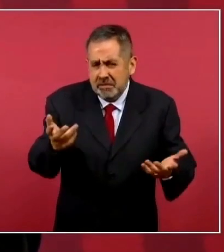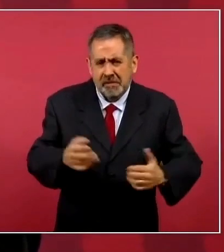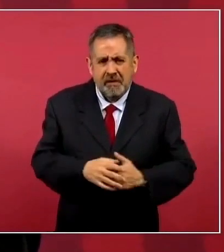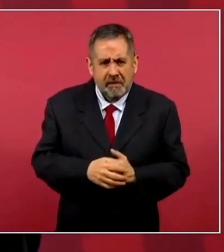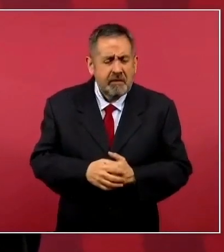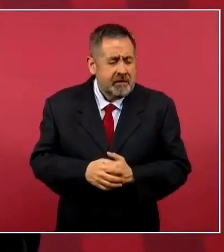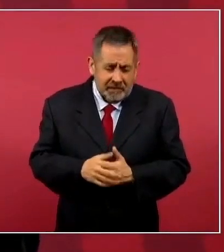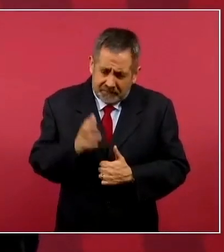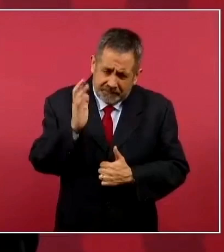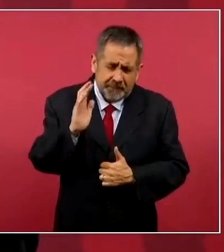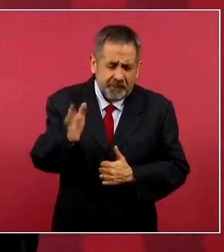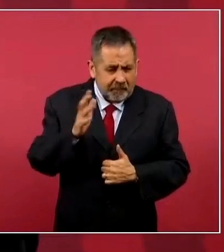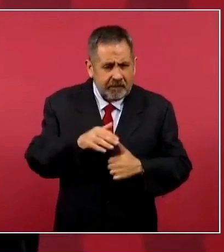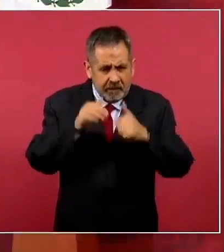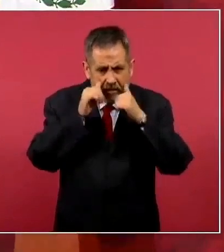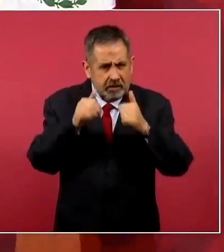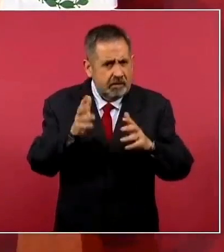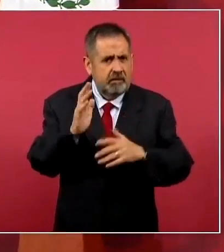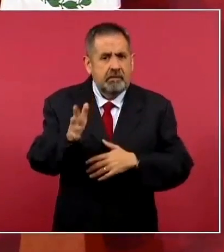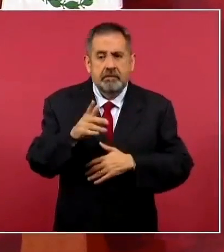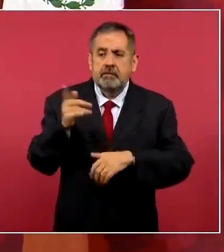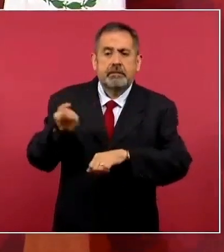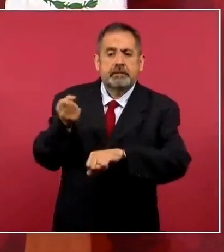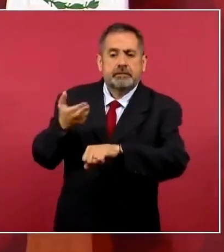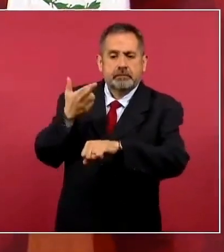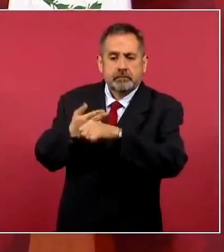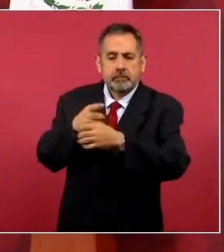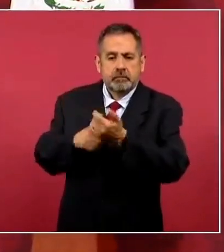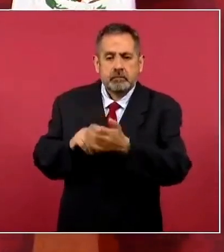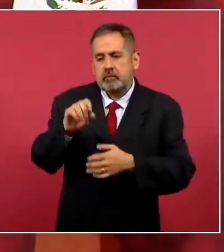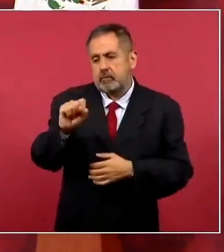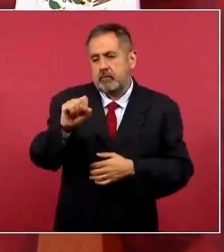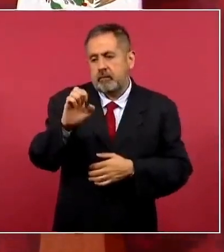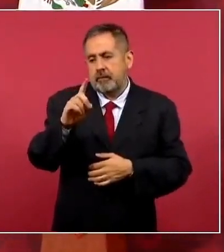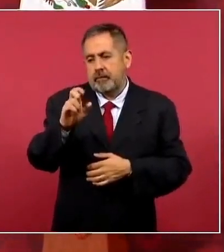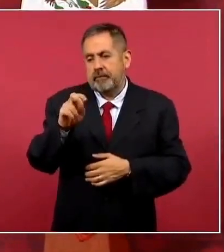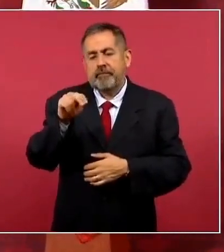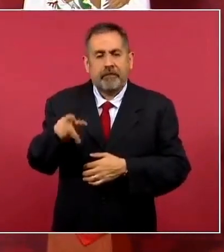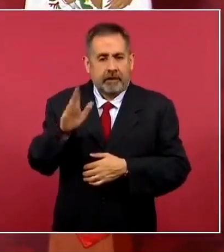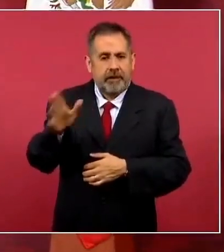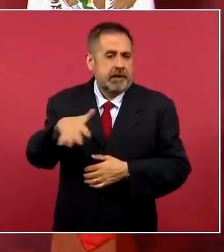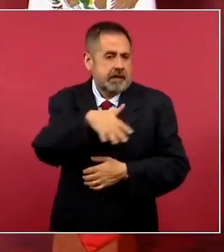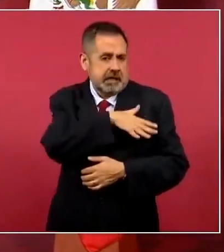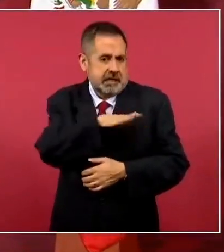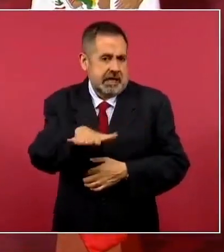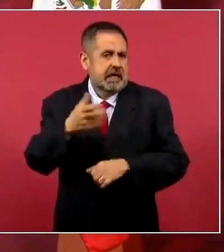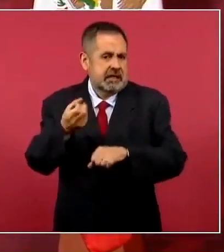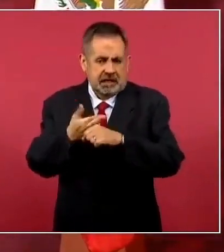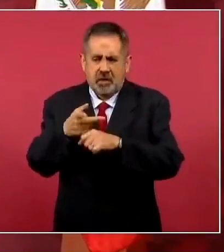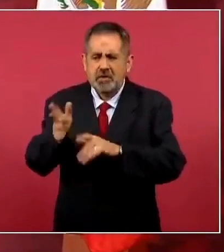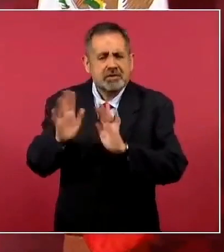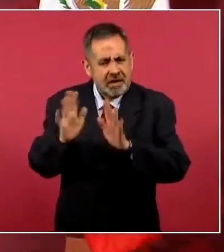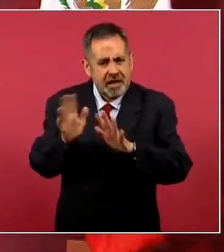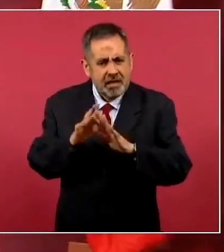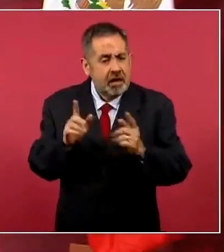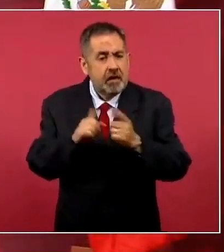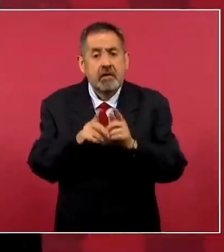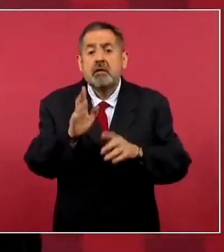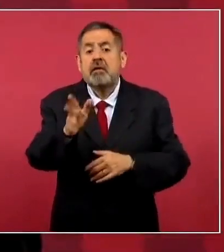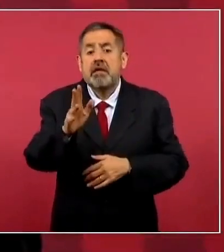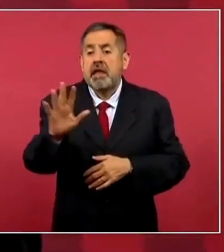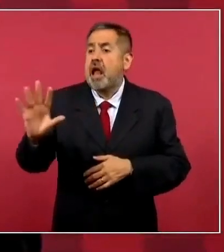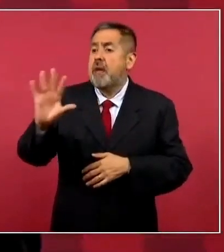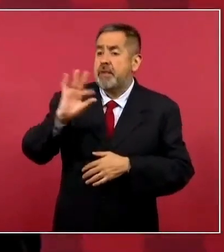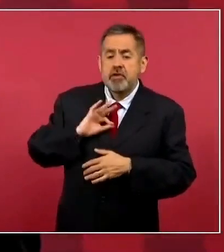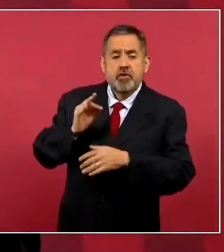Y ya la Secretaría de la Defensa, el general secretario, ya incluso hasta me